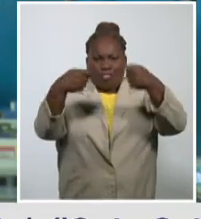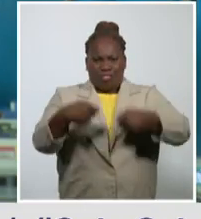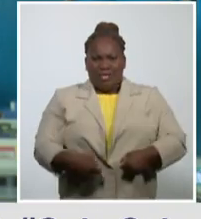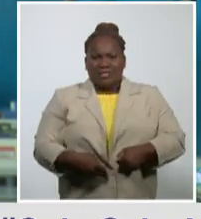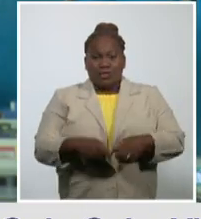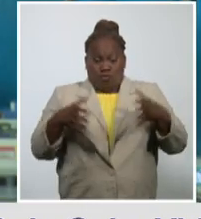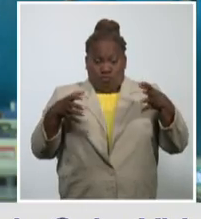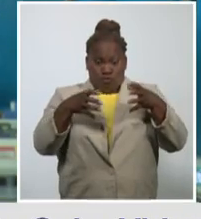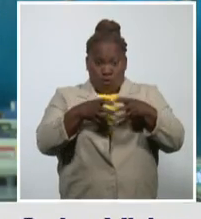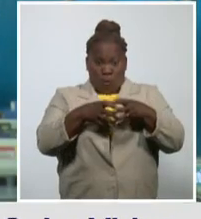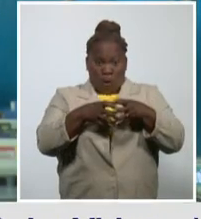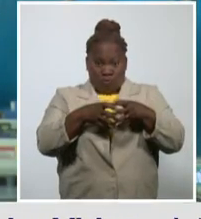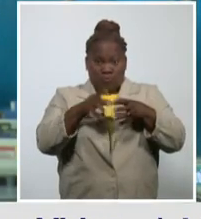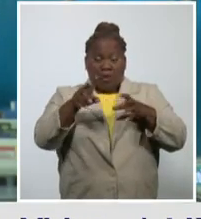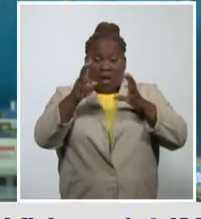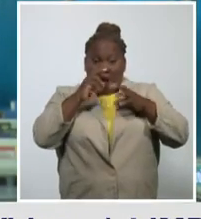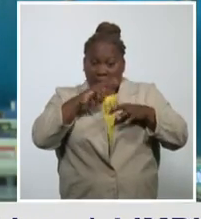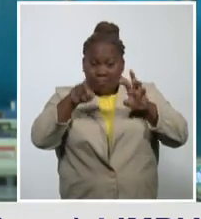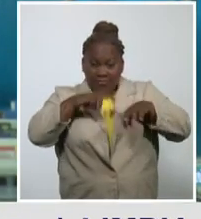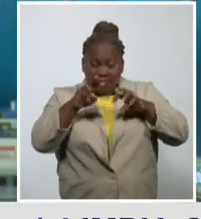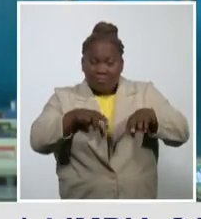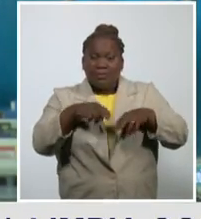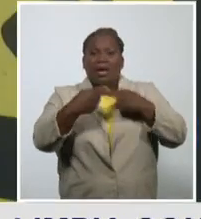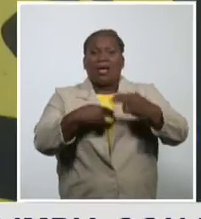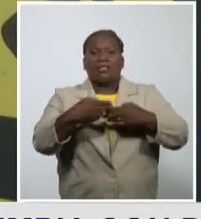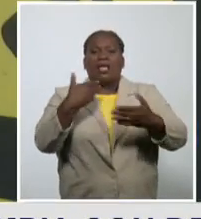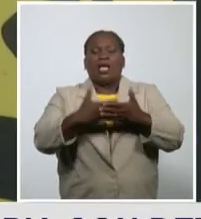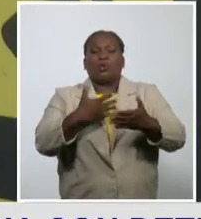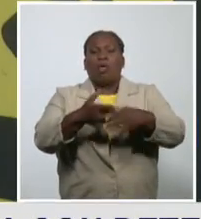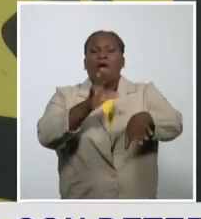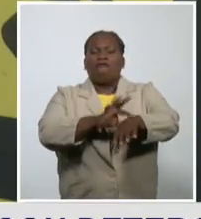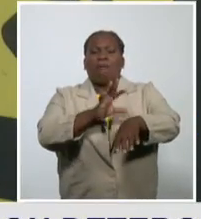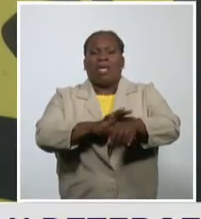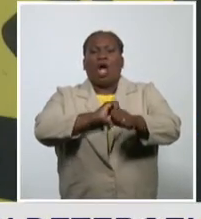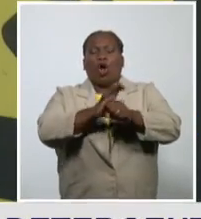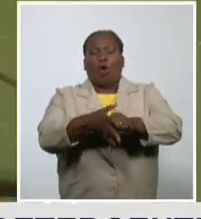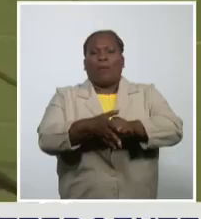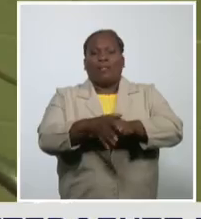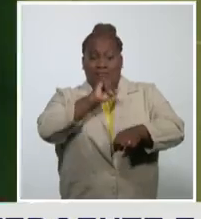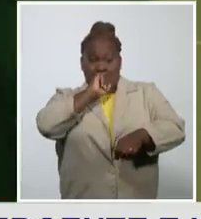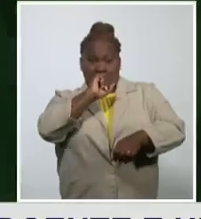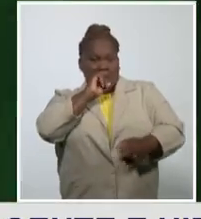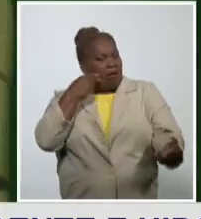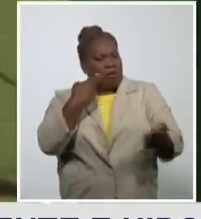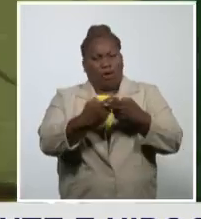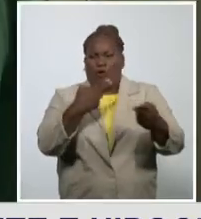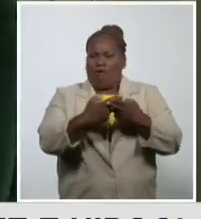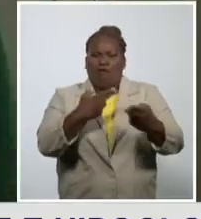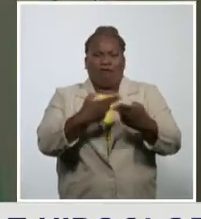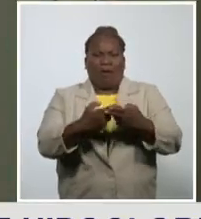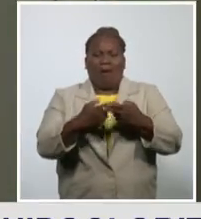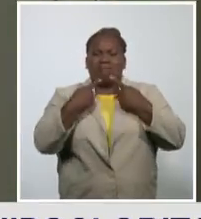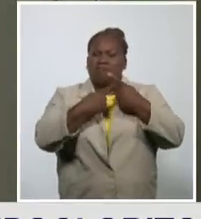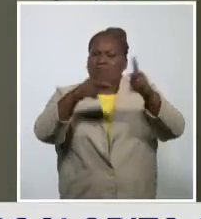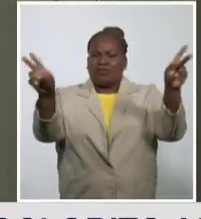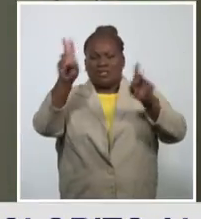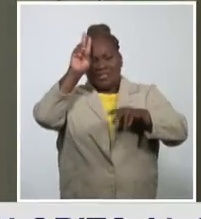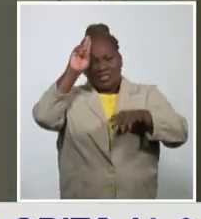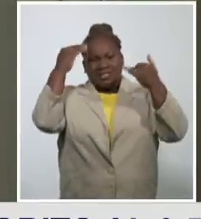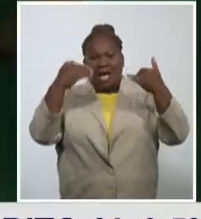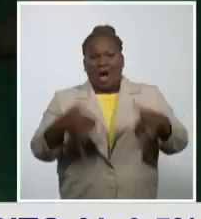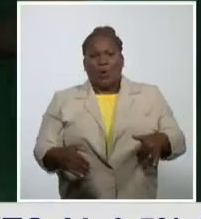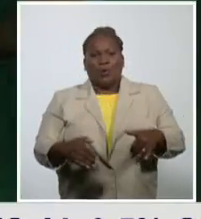de la terapia, de hacerle los estudios para la COVID-19. La madre confía plenamente en el empeño de estos profesionales, a quienes dedica letras